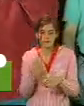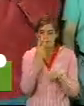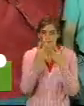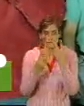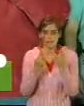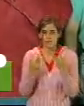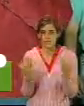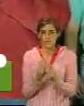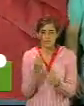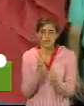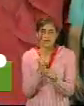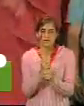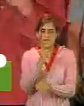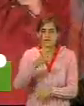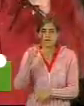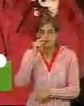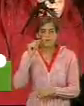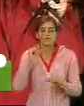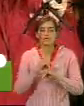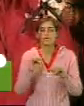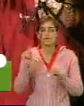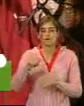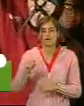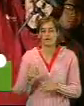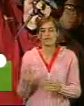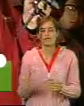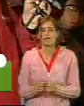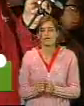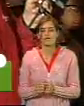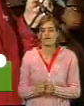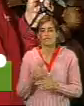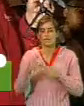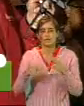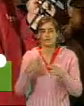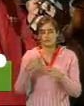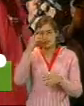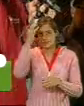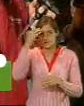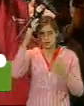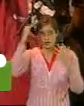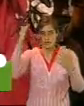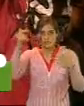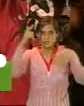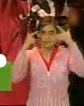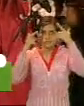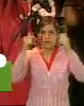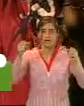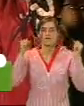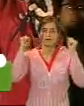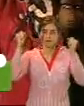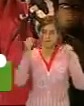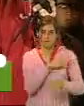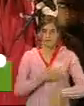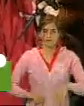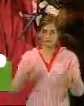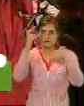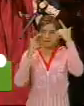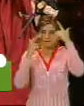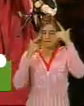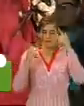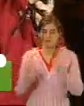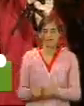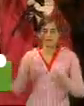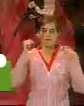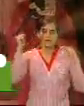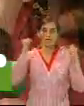con los trabajadores y nos despedimos desde acá, desde Puerto Ordaz, con un saludo al comandante Chávez. ¡Que viva el presidente Chávez!